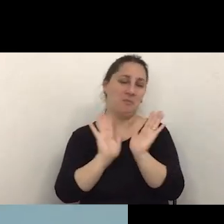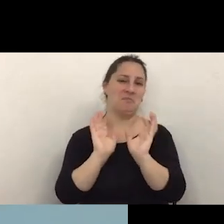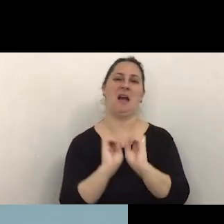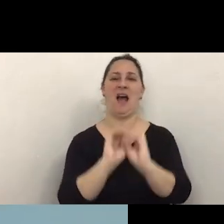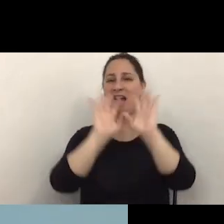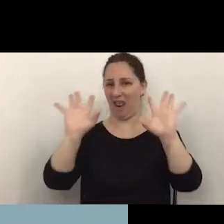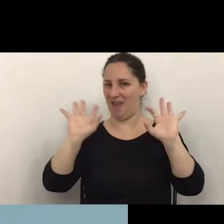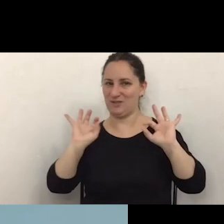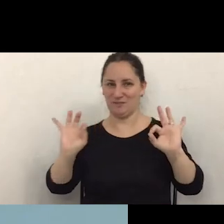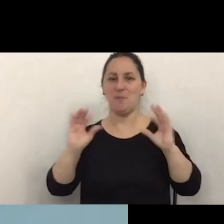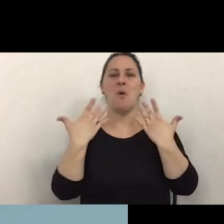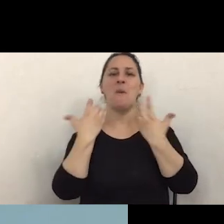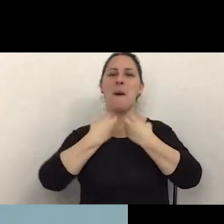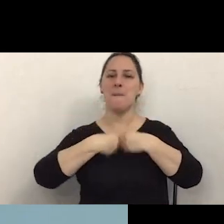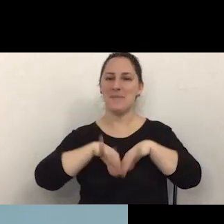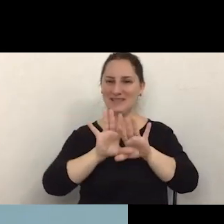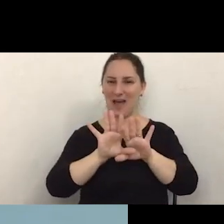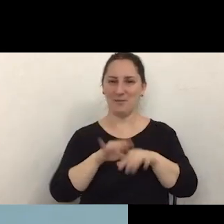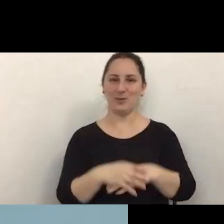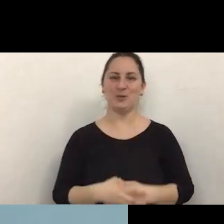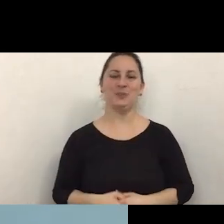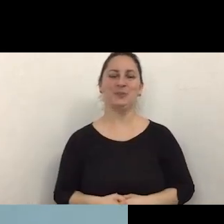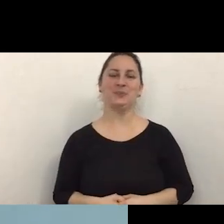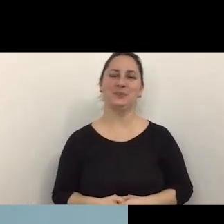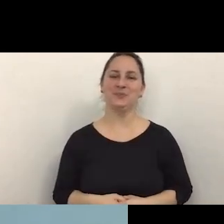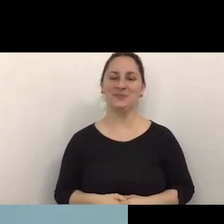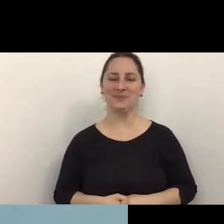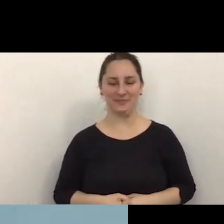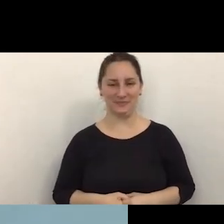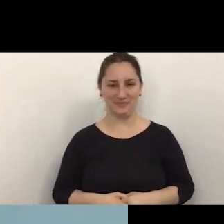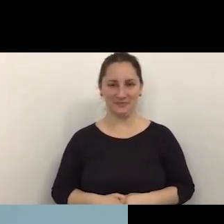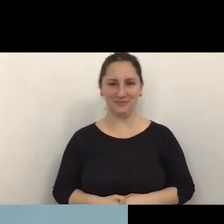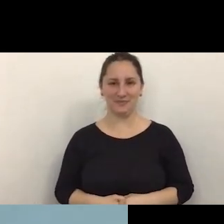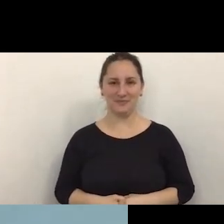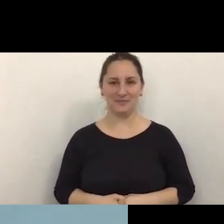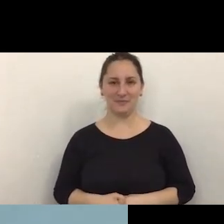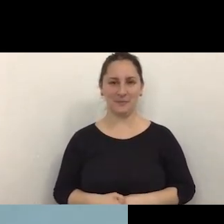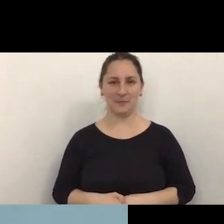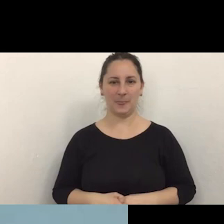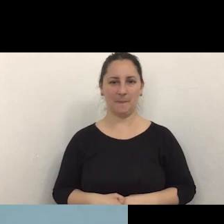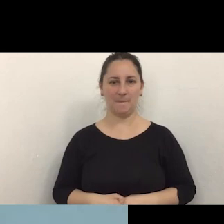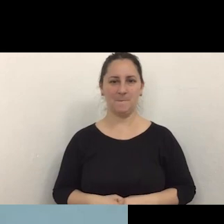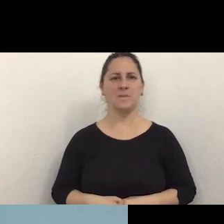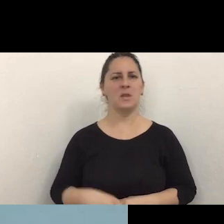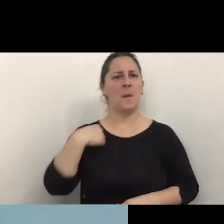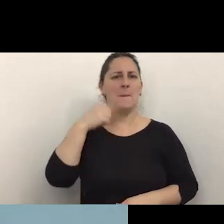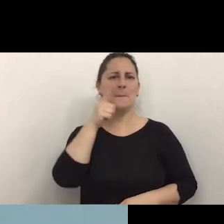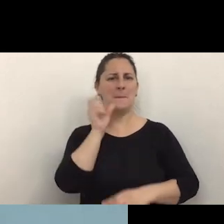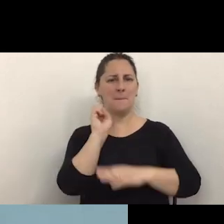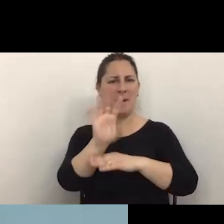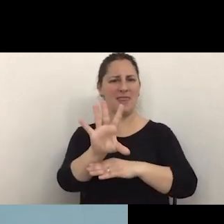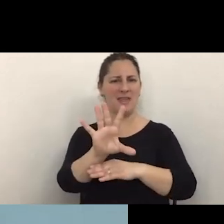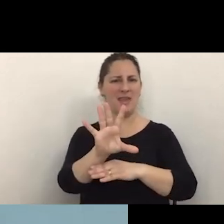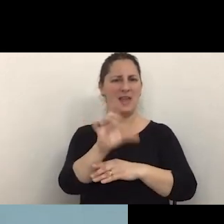podemos empezar a hablar. Creo que le mandé a Cristina los